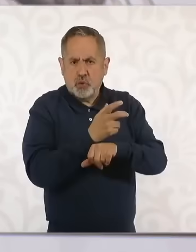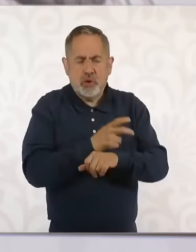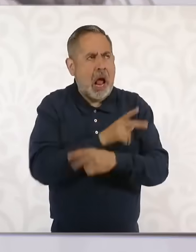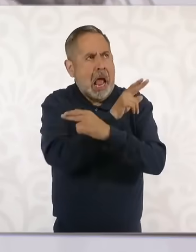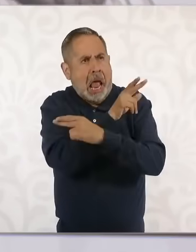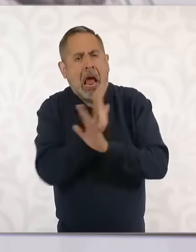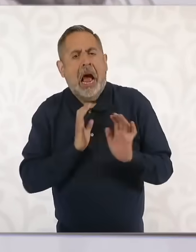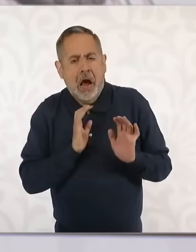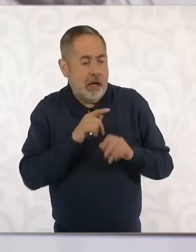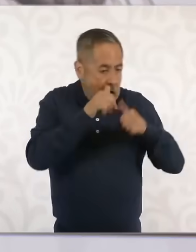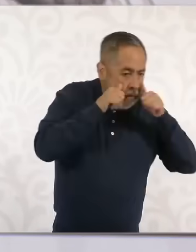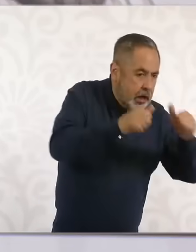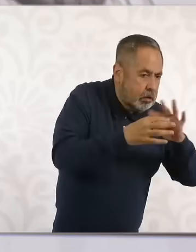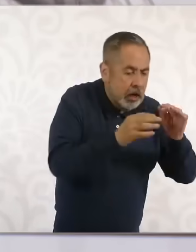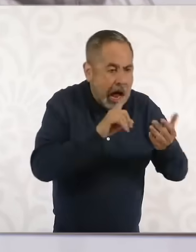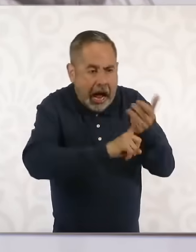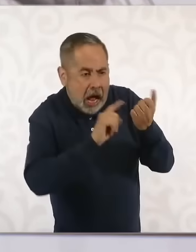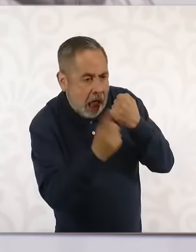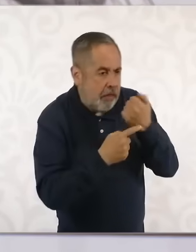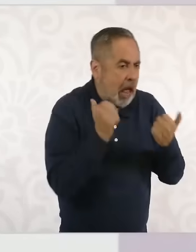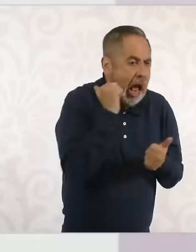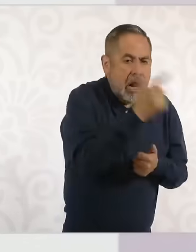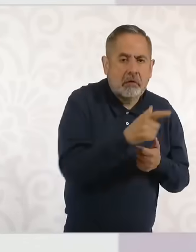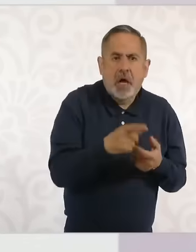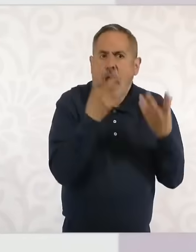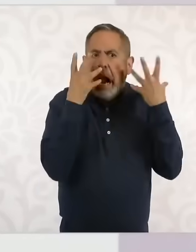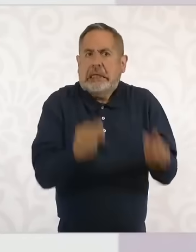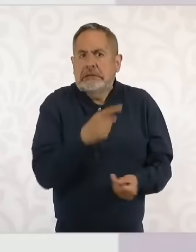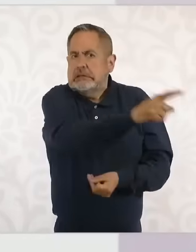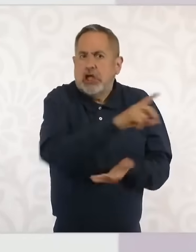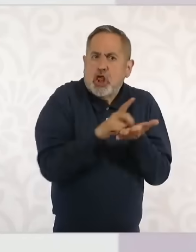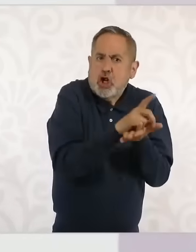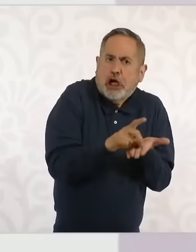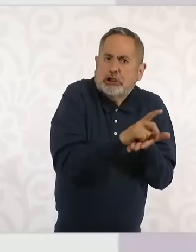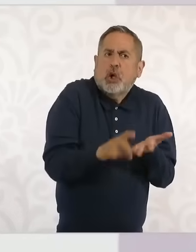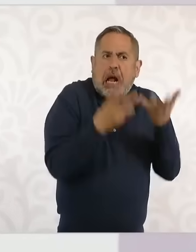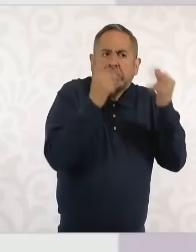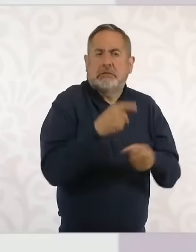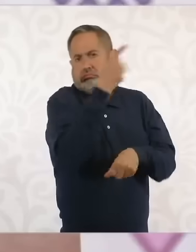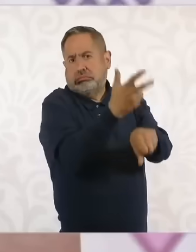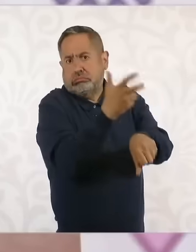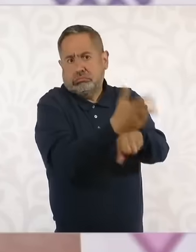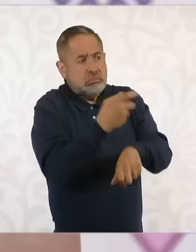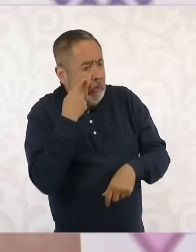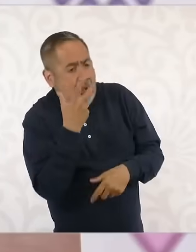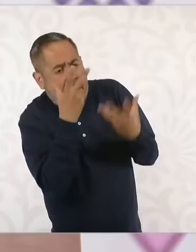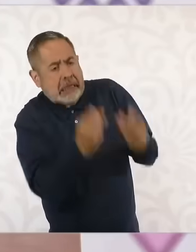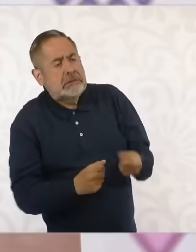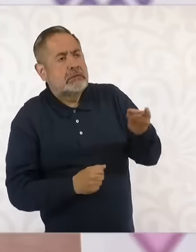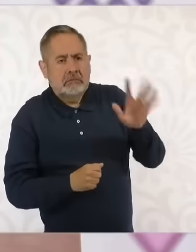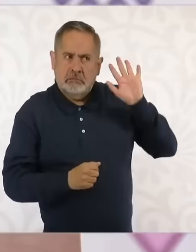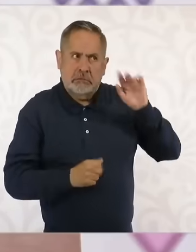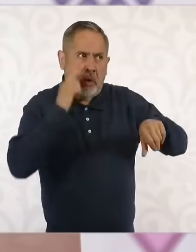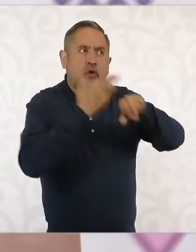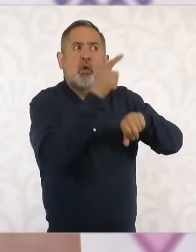la atención a las causas para evitar el consumo de drogas en su país, como también el que no